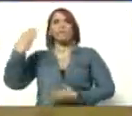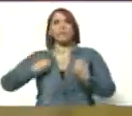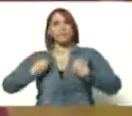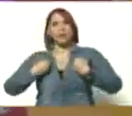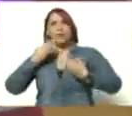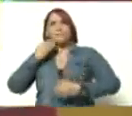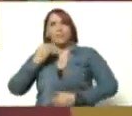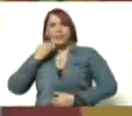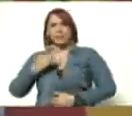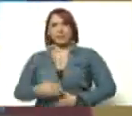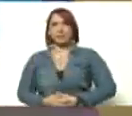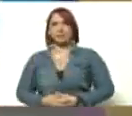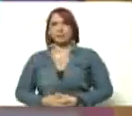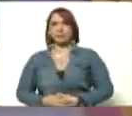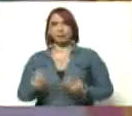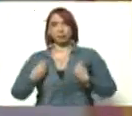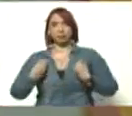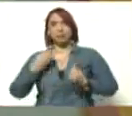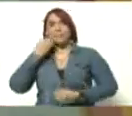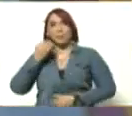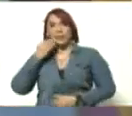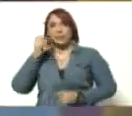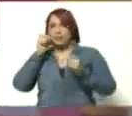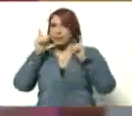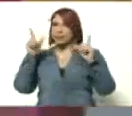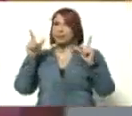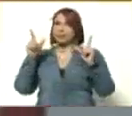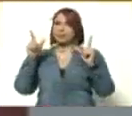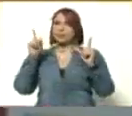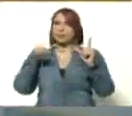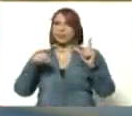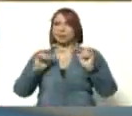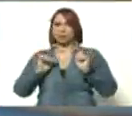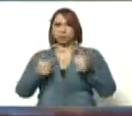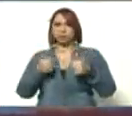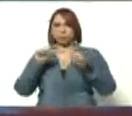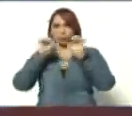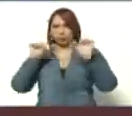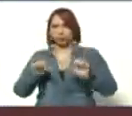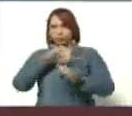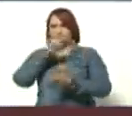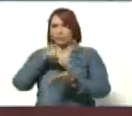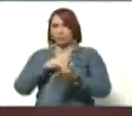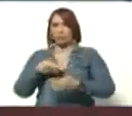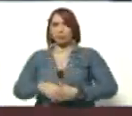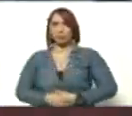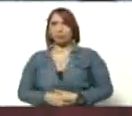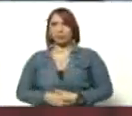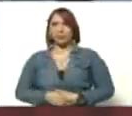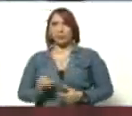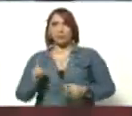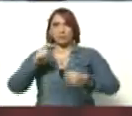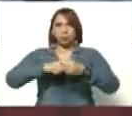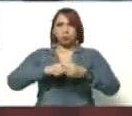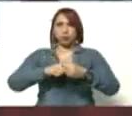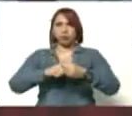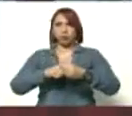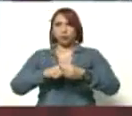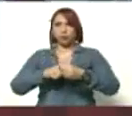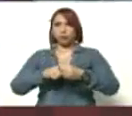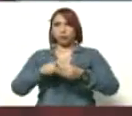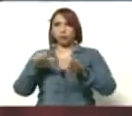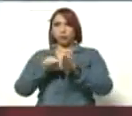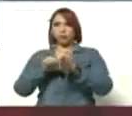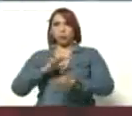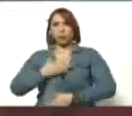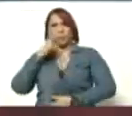experiencia, una experiencia maravillosa con este lanzamiento del Sistema Nacional de Ingreso, donde podemos